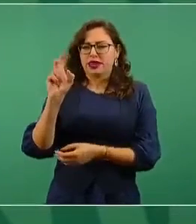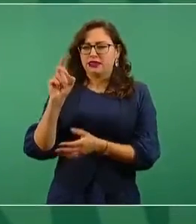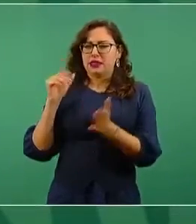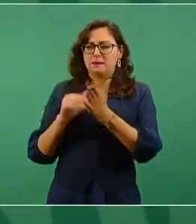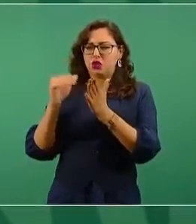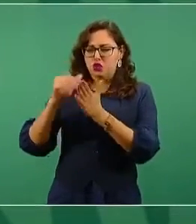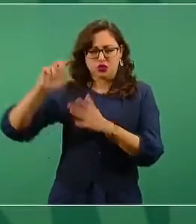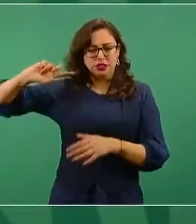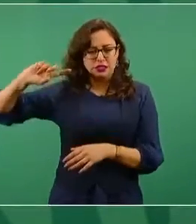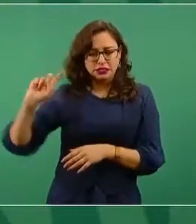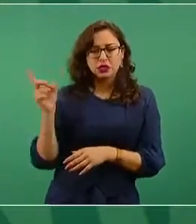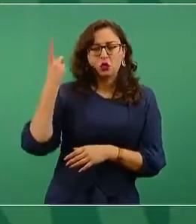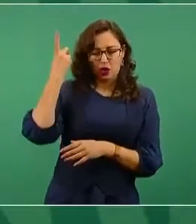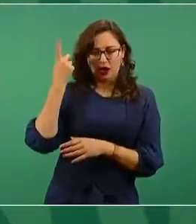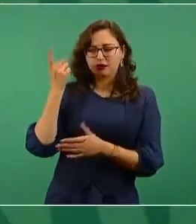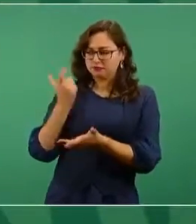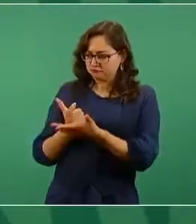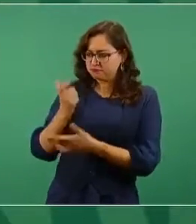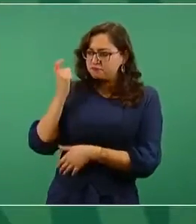de dólares.